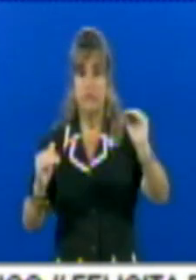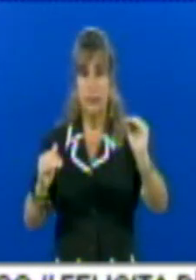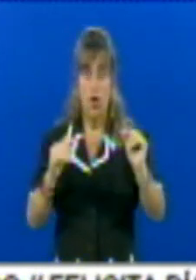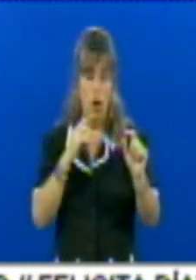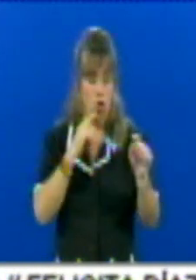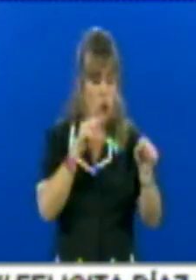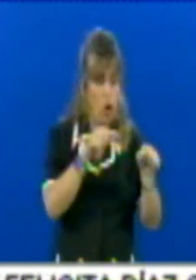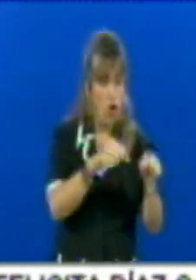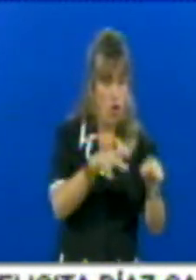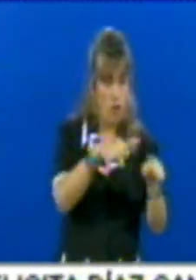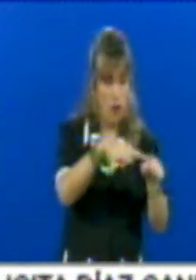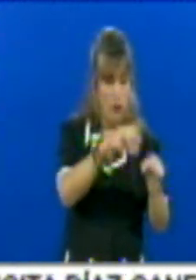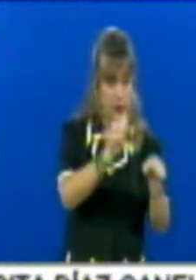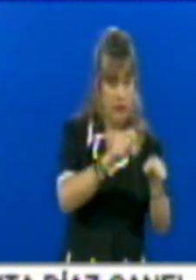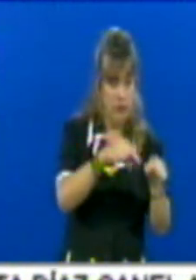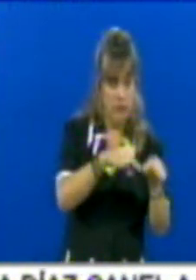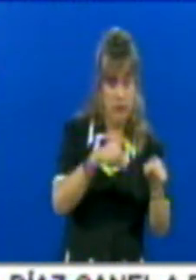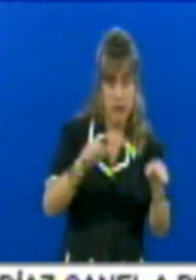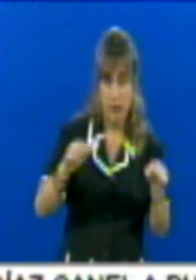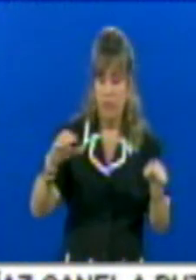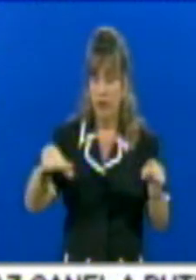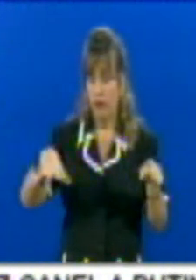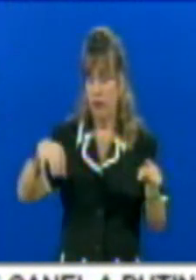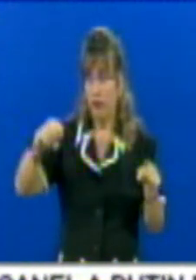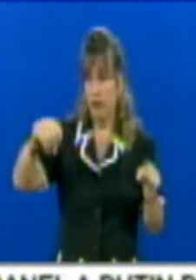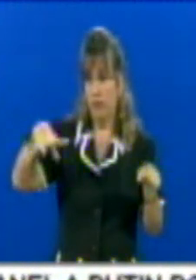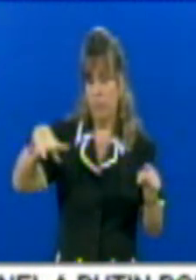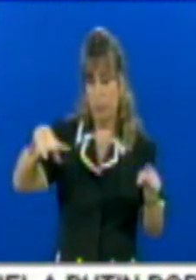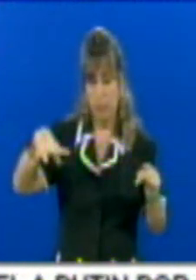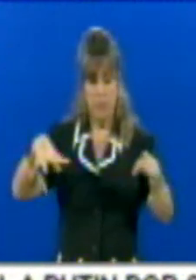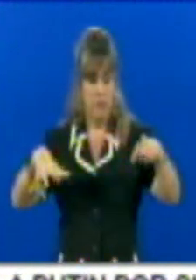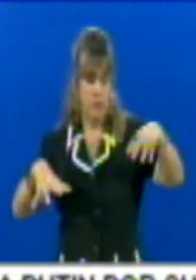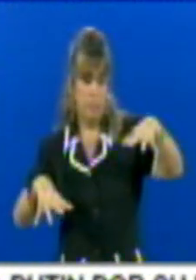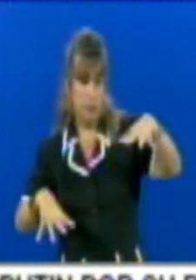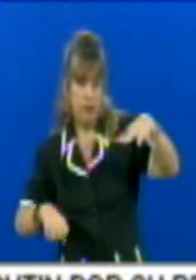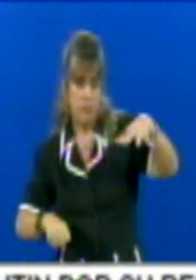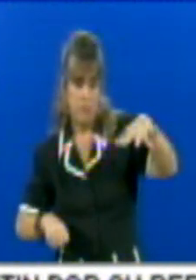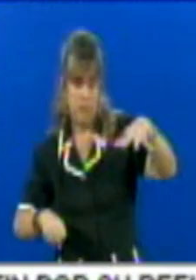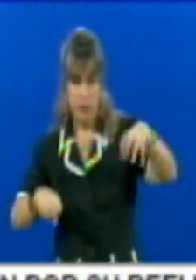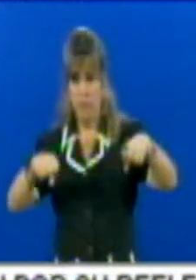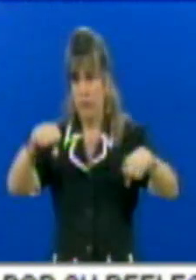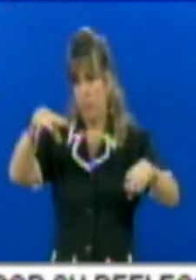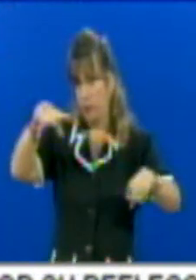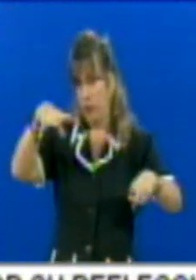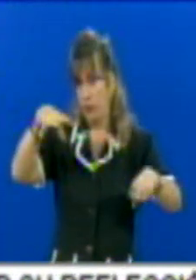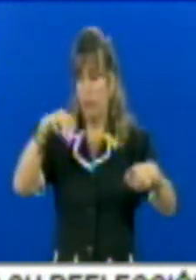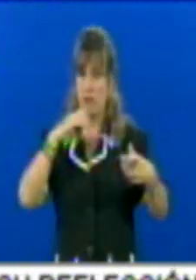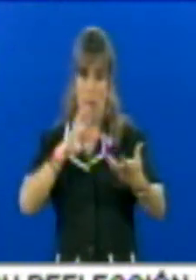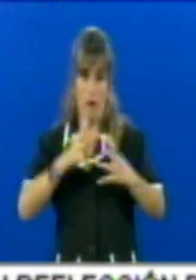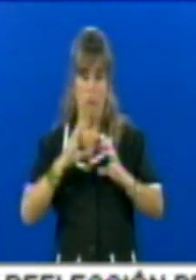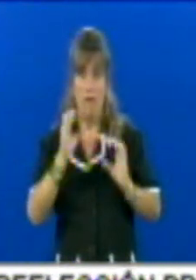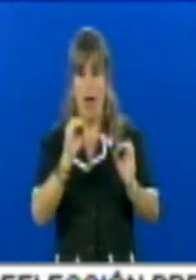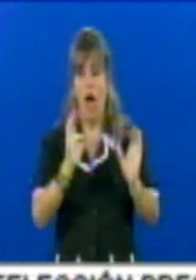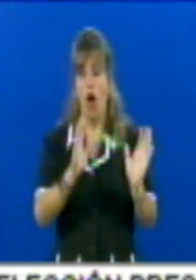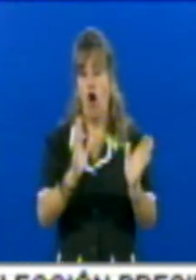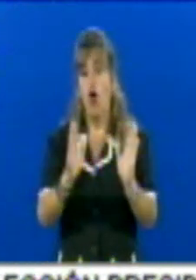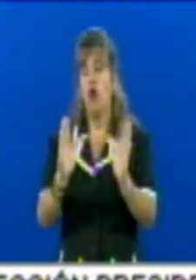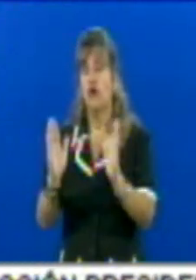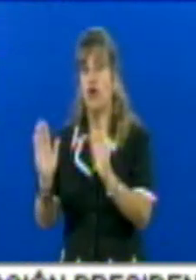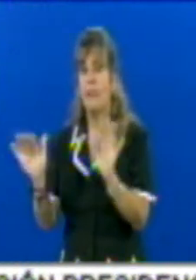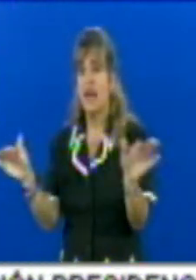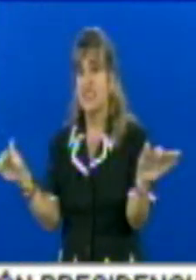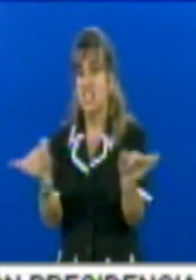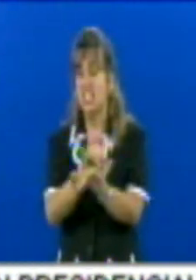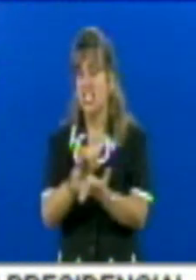vez que se vaya pidiendo la afectación eléctrica o el déficit de generación, pues de manera organizada y de manera